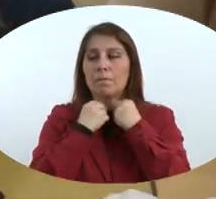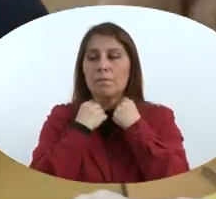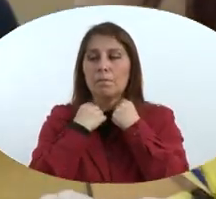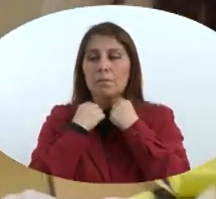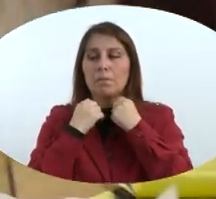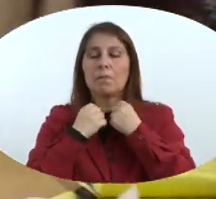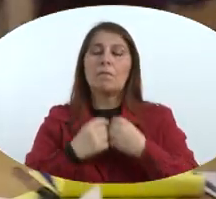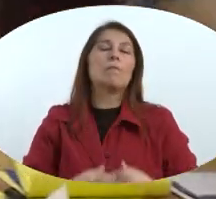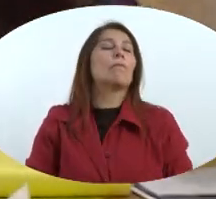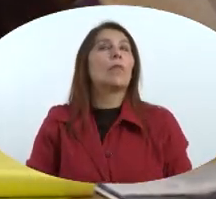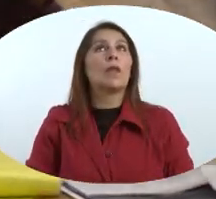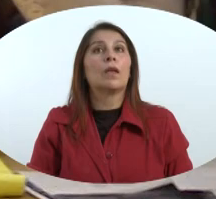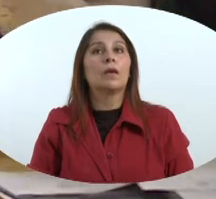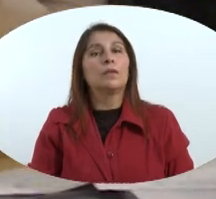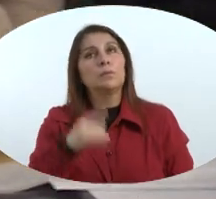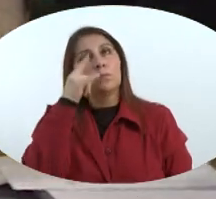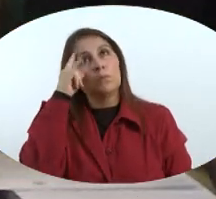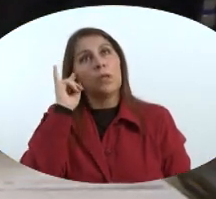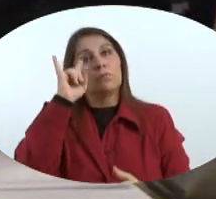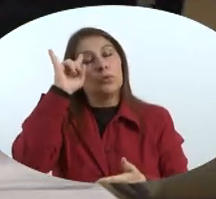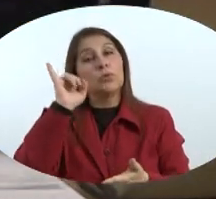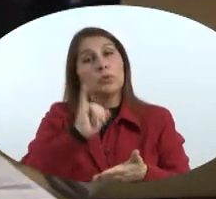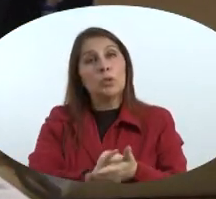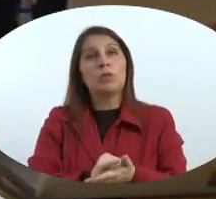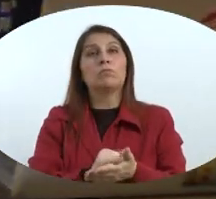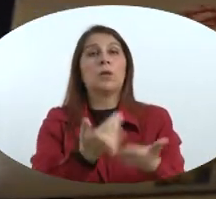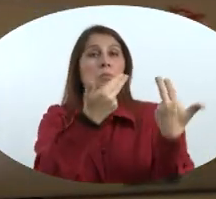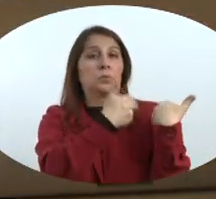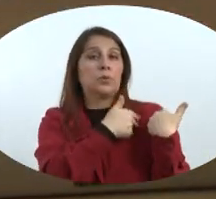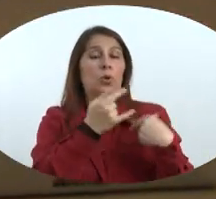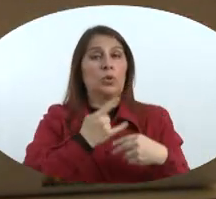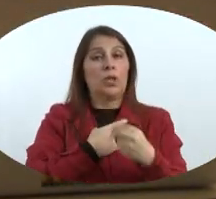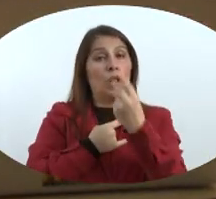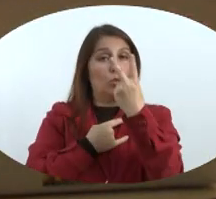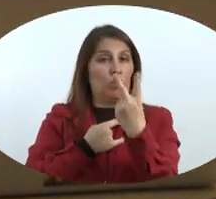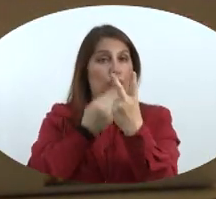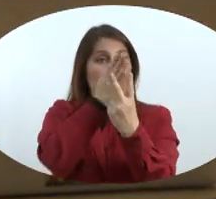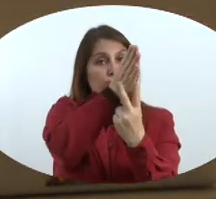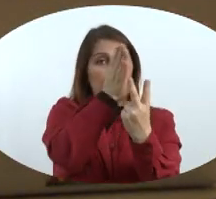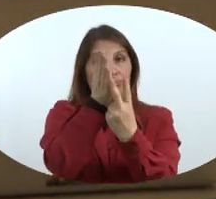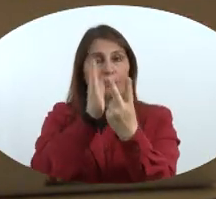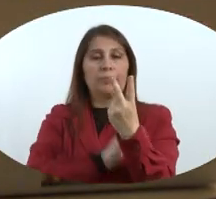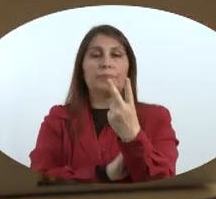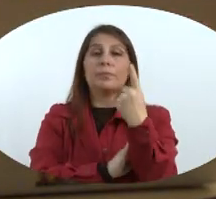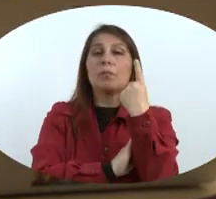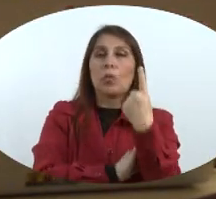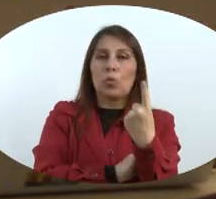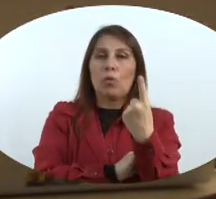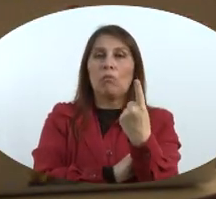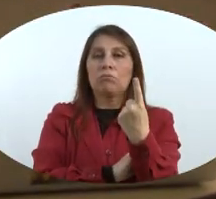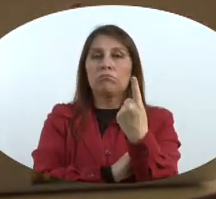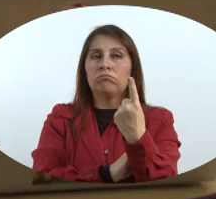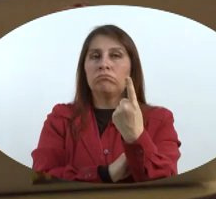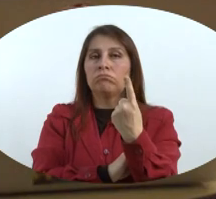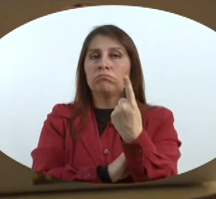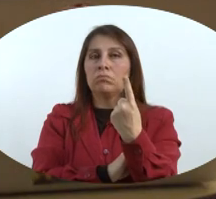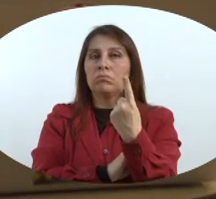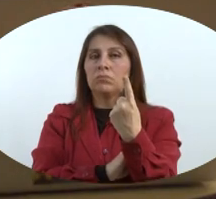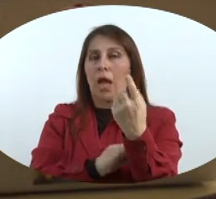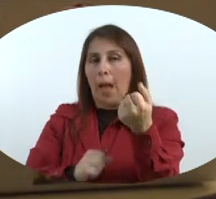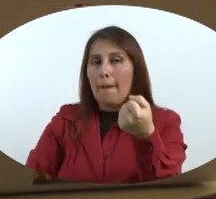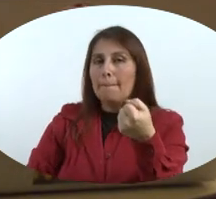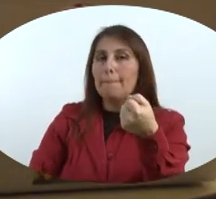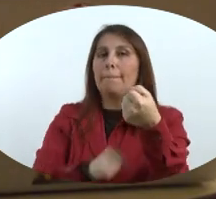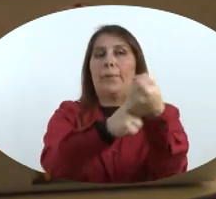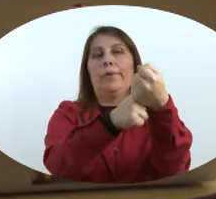bueno yo creo que el papel de la upm puede ir en dos vías uno en términos efectivamente del respaldo y